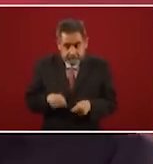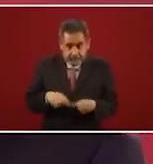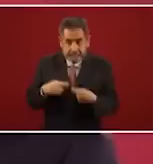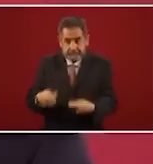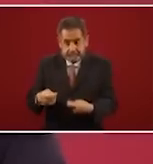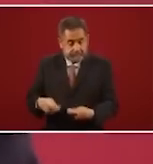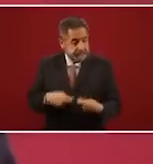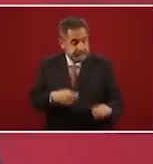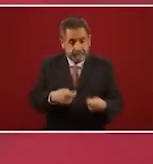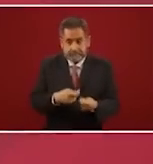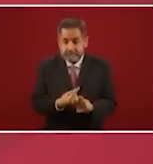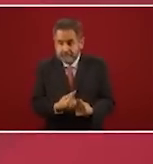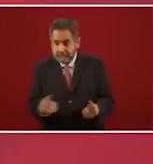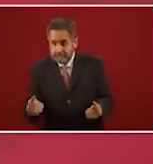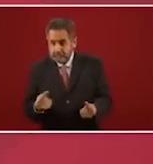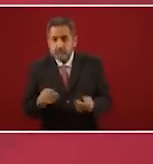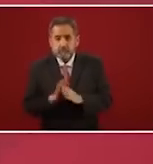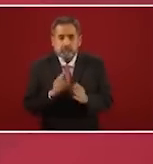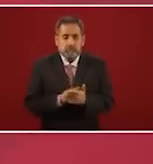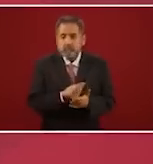entregarlo,